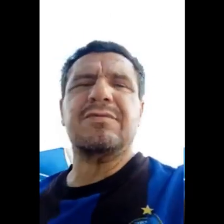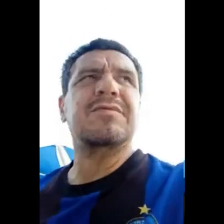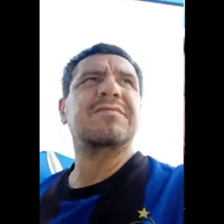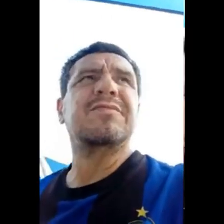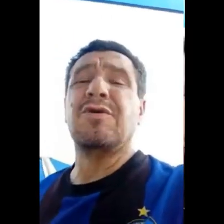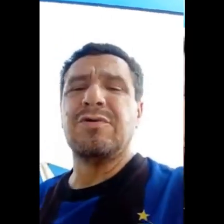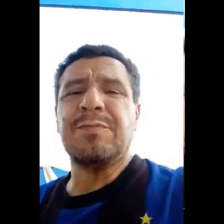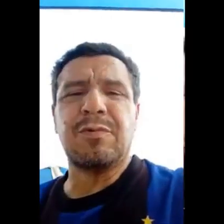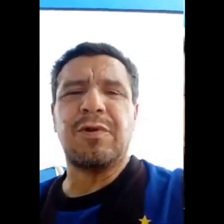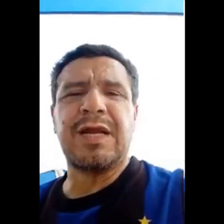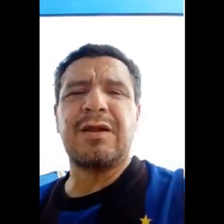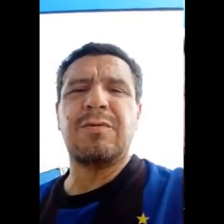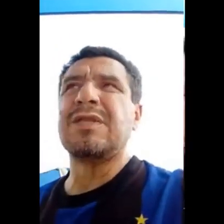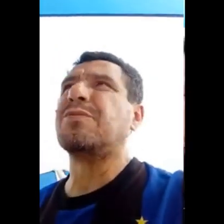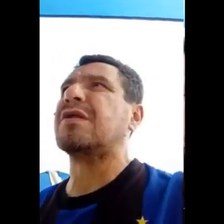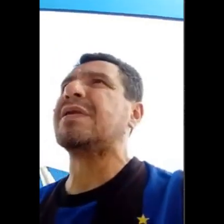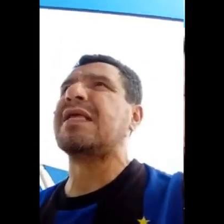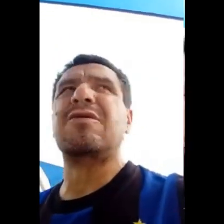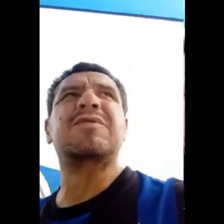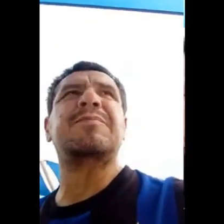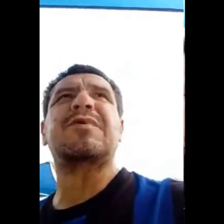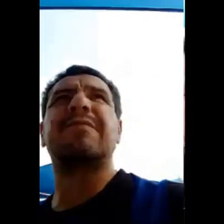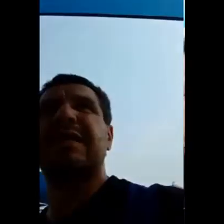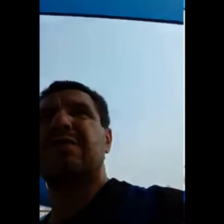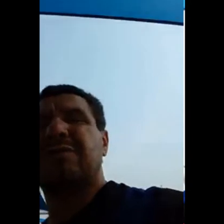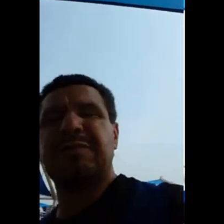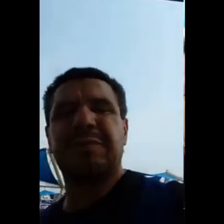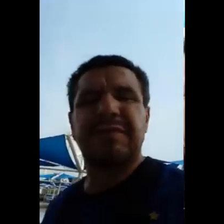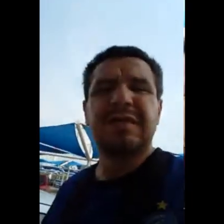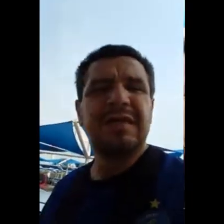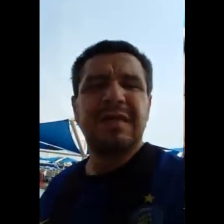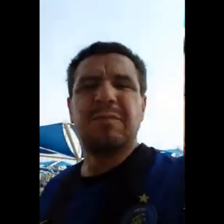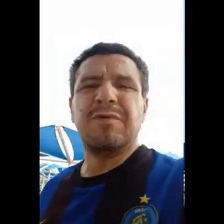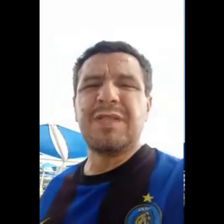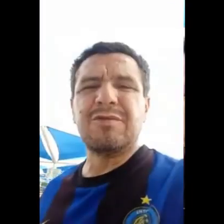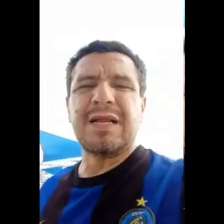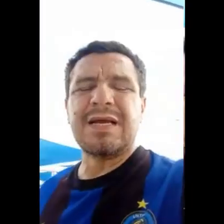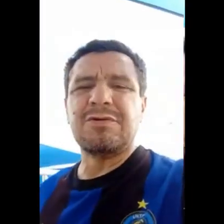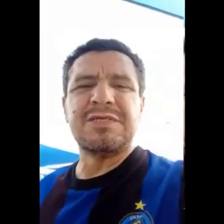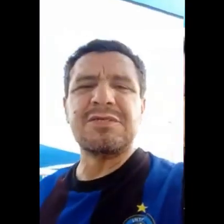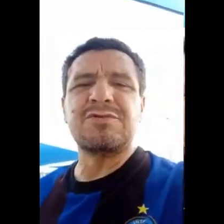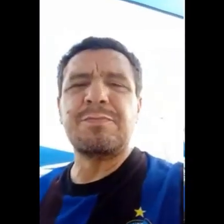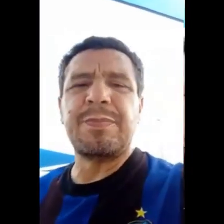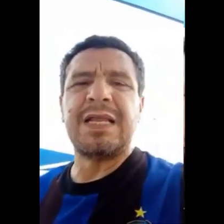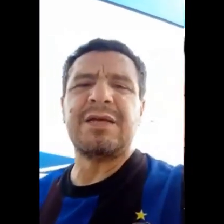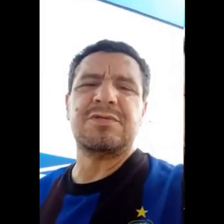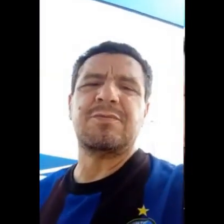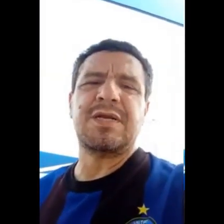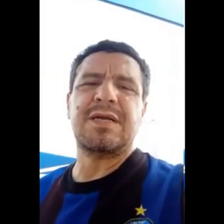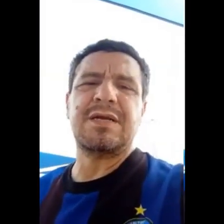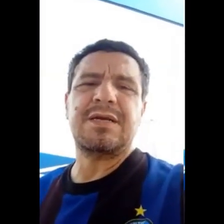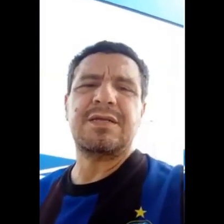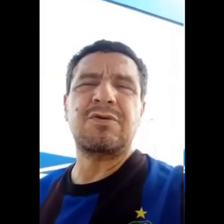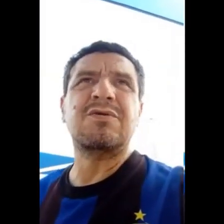jodiendo. No voten por Morena, no voten por el PT, no voten por el Verde, no voten por el Movimiento Naranja. Todos esos son paleros de